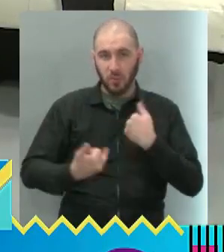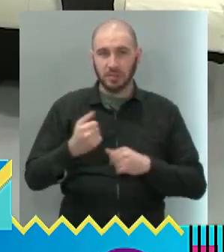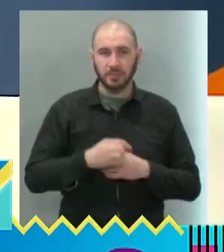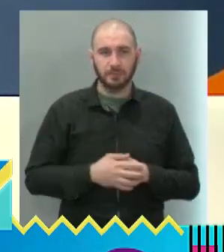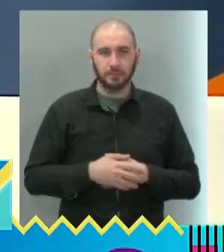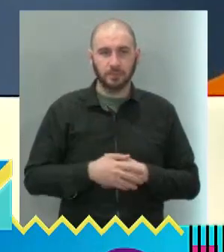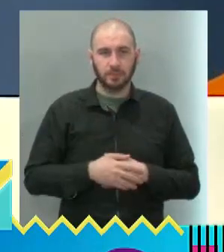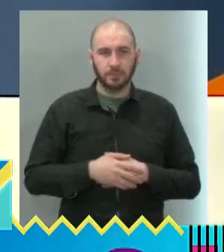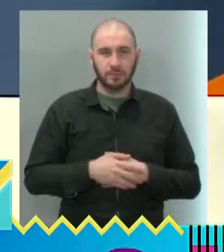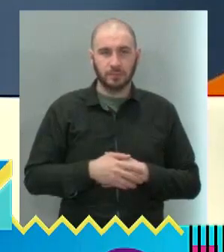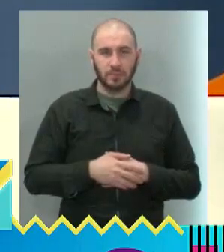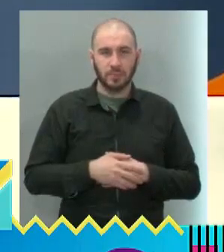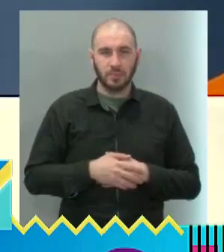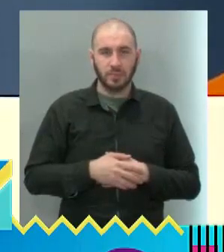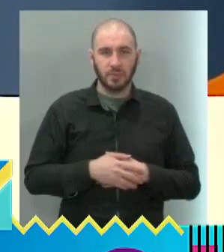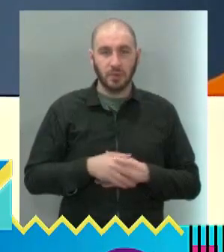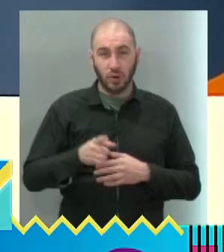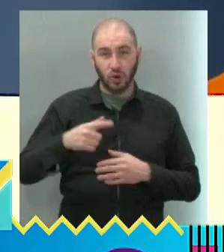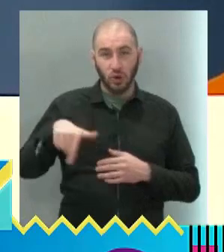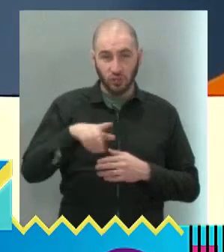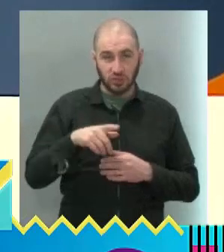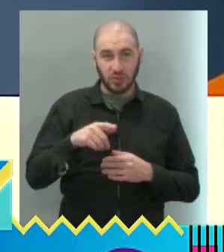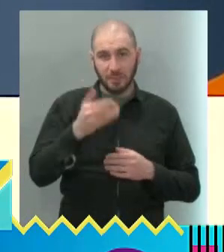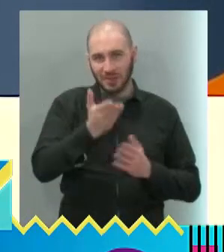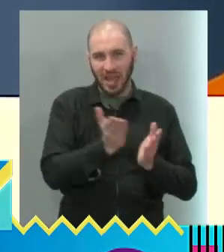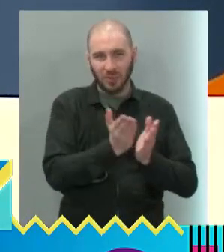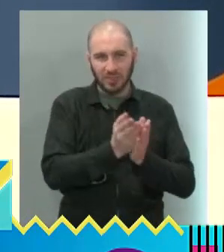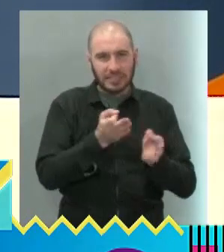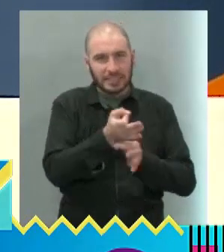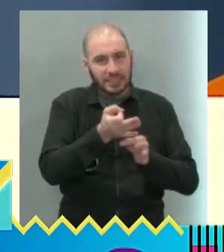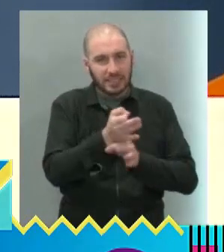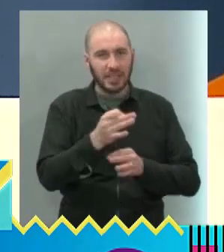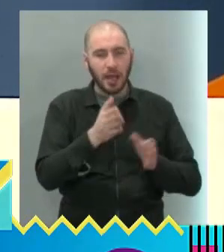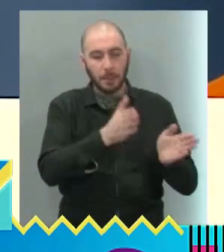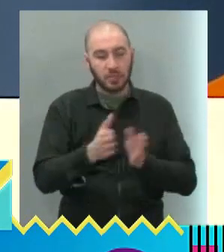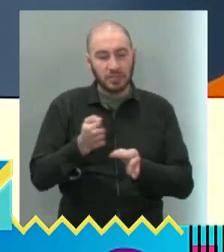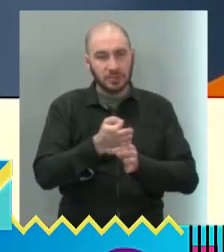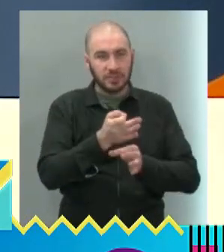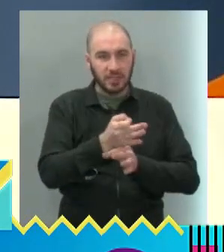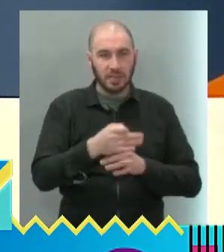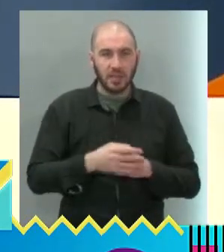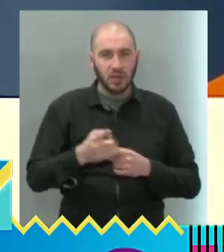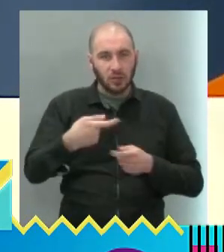Adolfo, es que nosotros cuando a nuestros estudiantes les enseñamos este proceso,